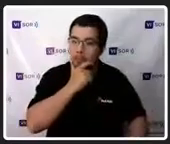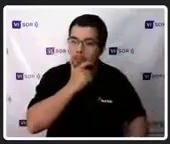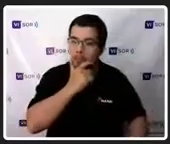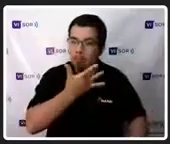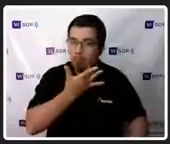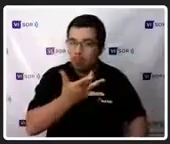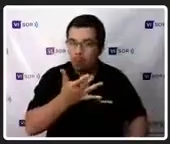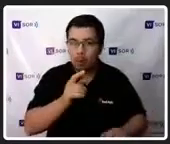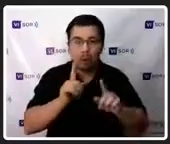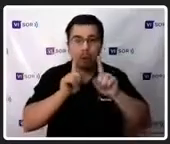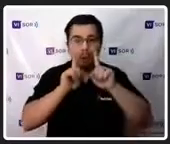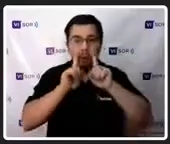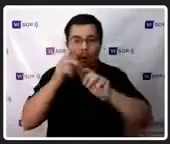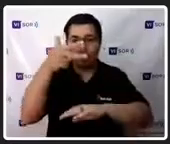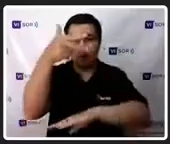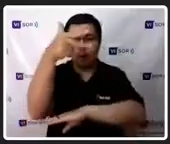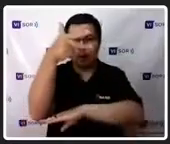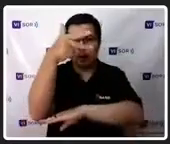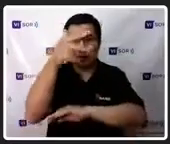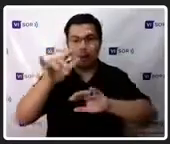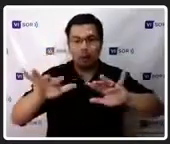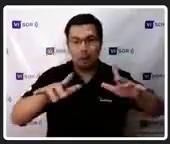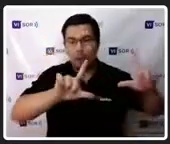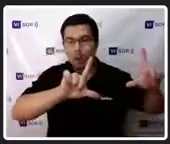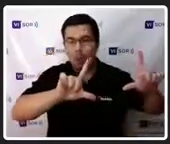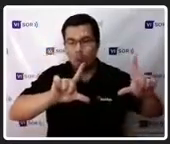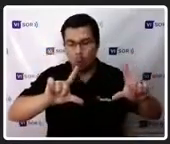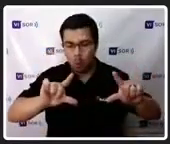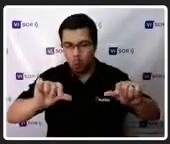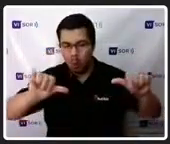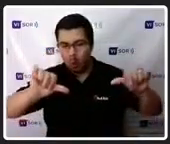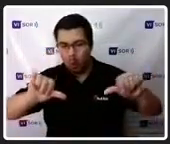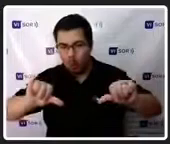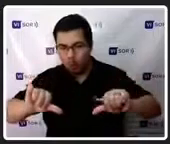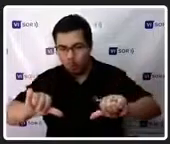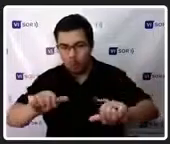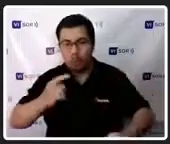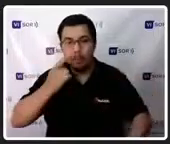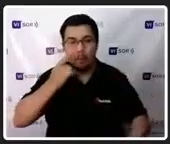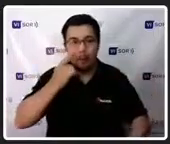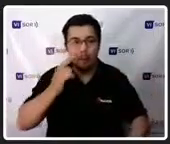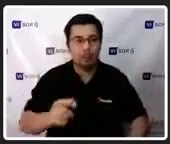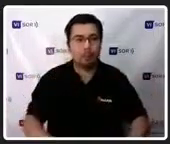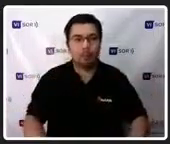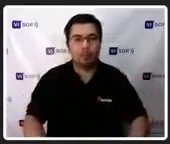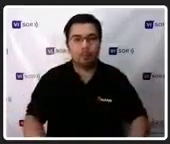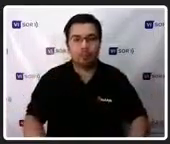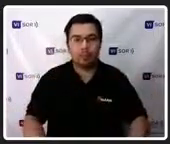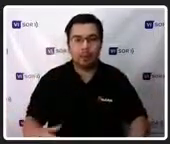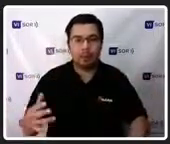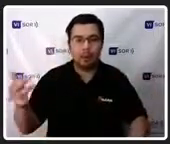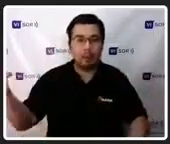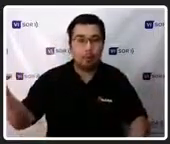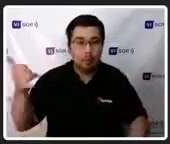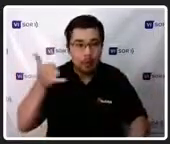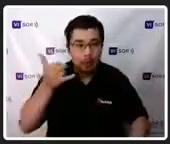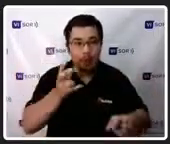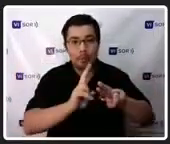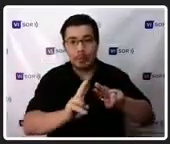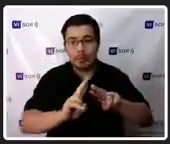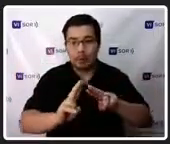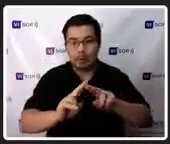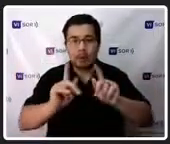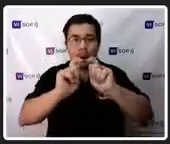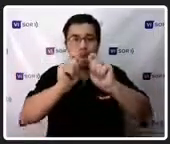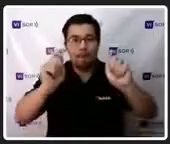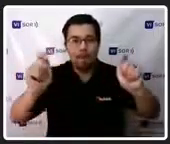capa caída, de hecho me llaman para hacer una, mira, en ese tiempo era un email marketing, ¿ya? Entonces era para hacer una campaña de email marketing y hacer un, ¿cómo